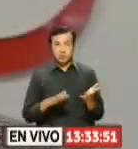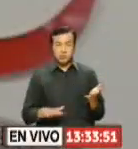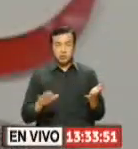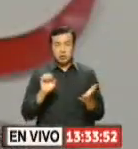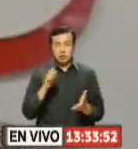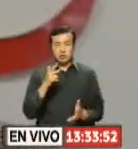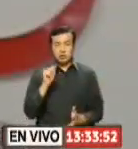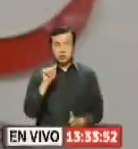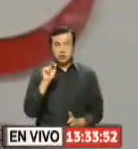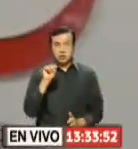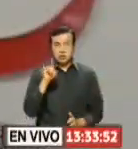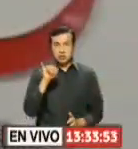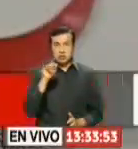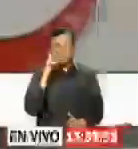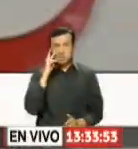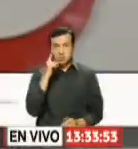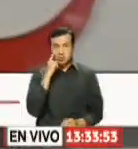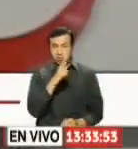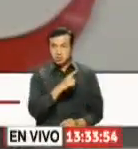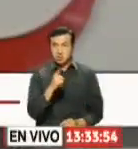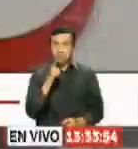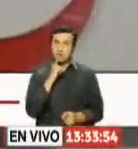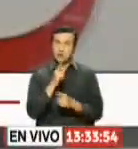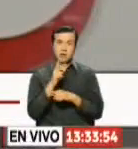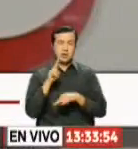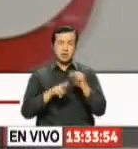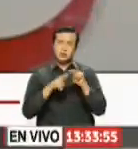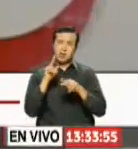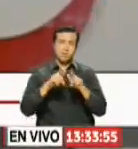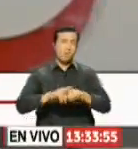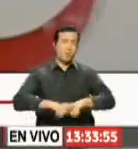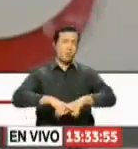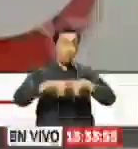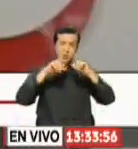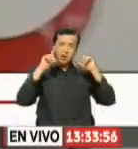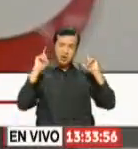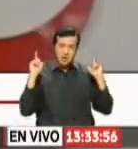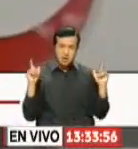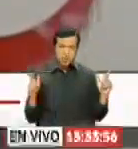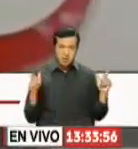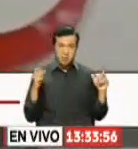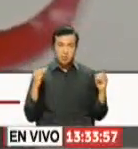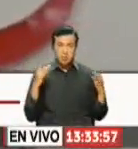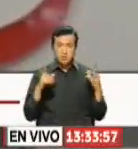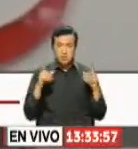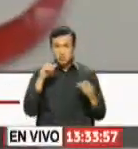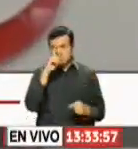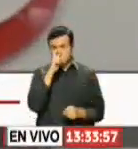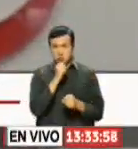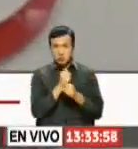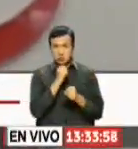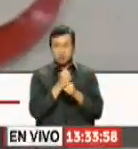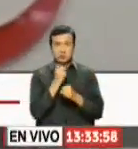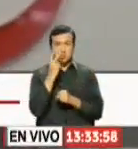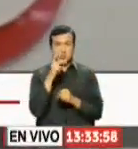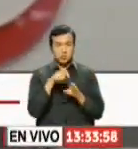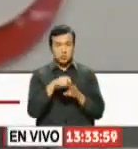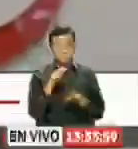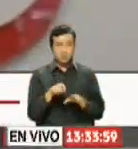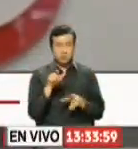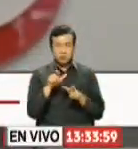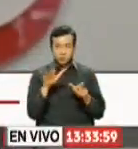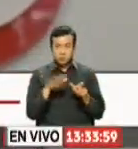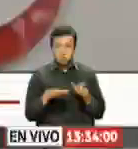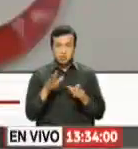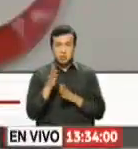En esta unidad de Echandía, como podemos verificar, realmente se hizo sobredimensionada. para el número de personas de los dos jueces y las personas